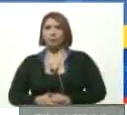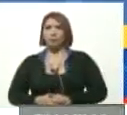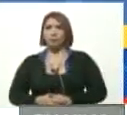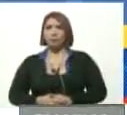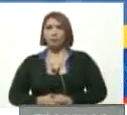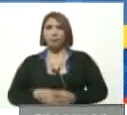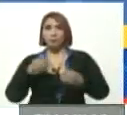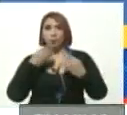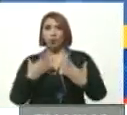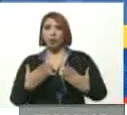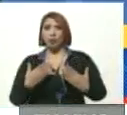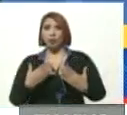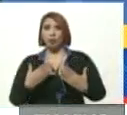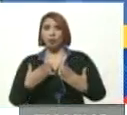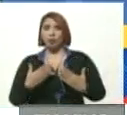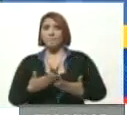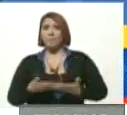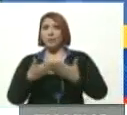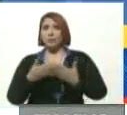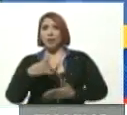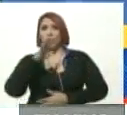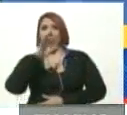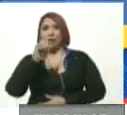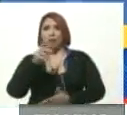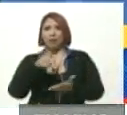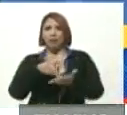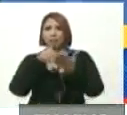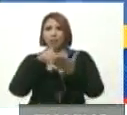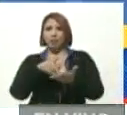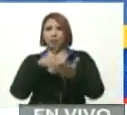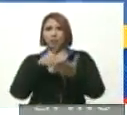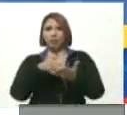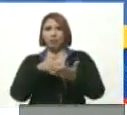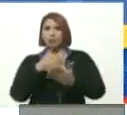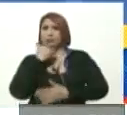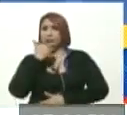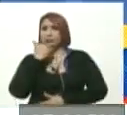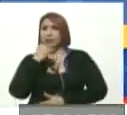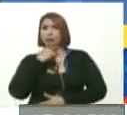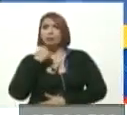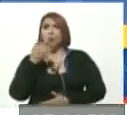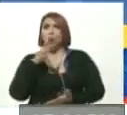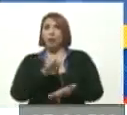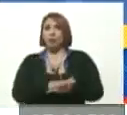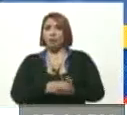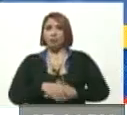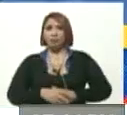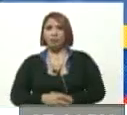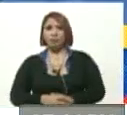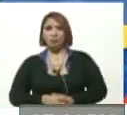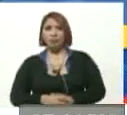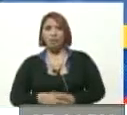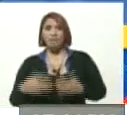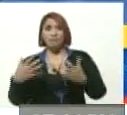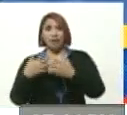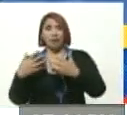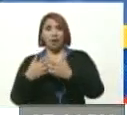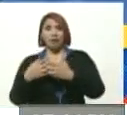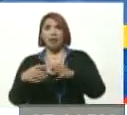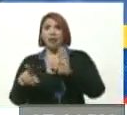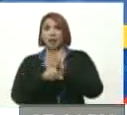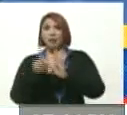Bueno, llegó a pesar 40 kilos, estuvo a punto de morir. La batalla legal que se dio y